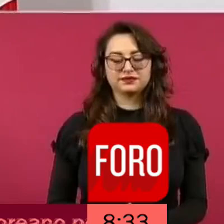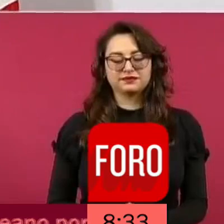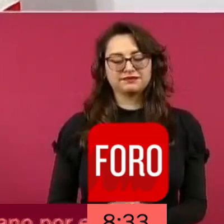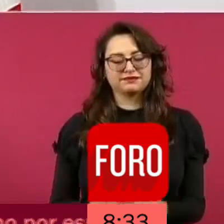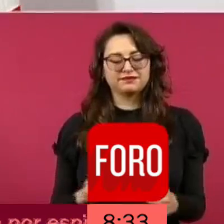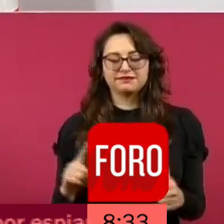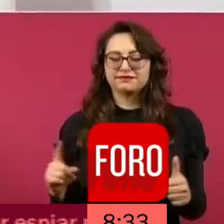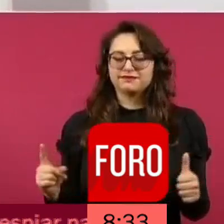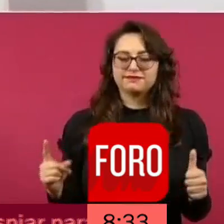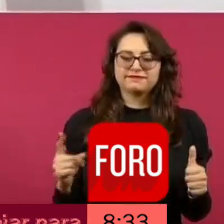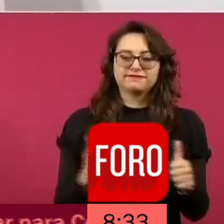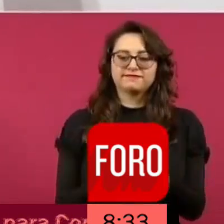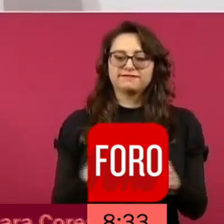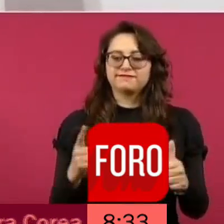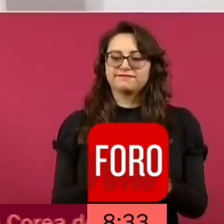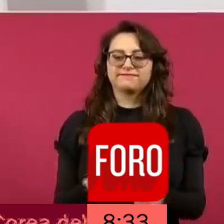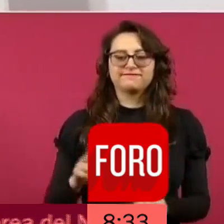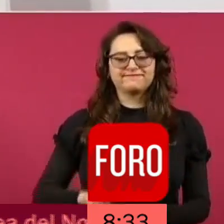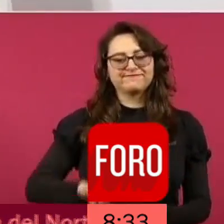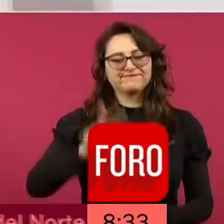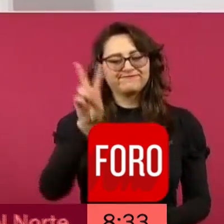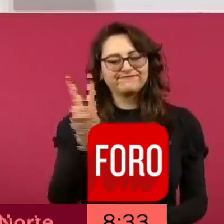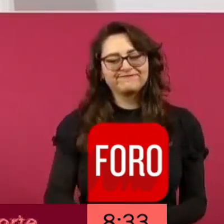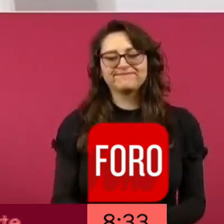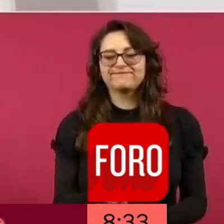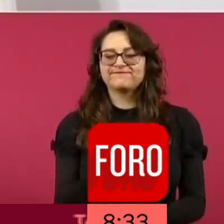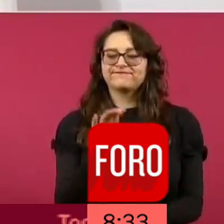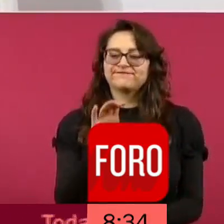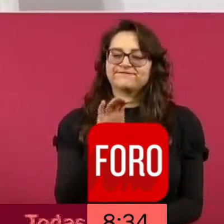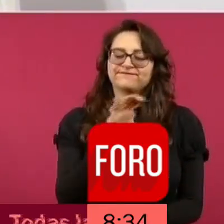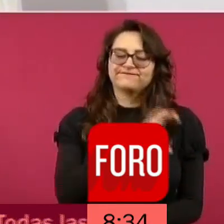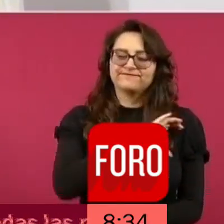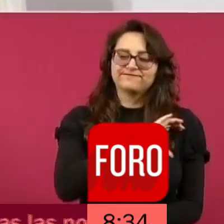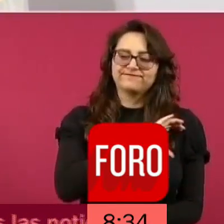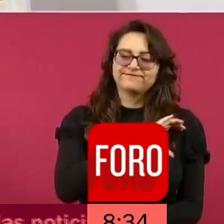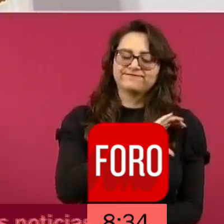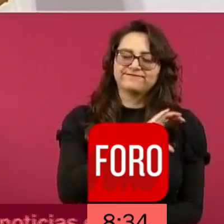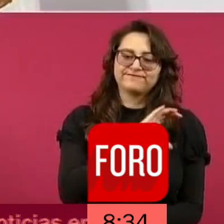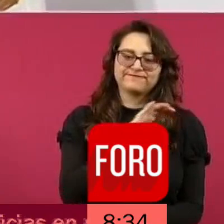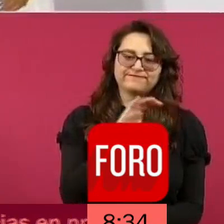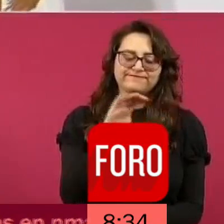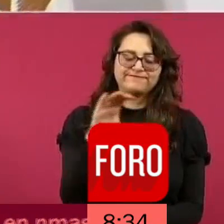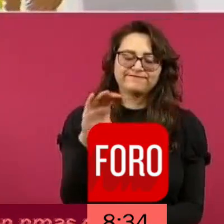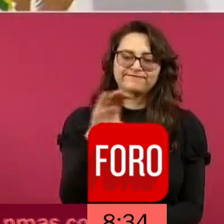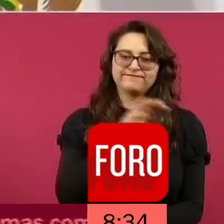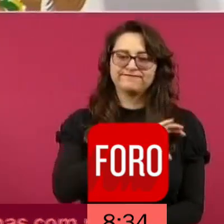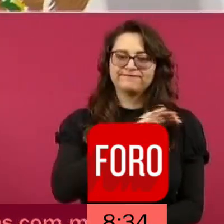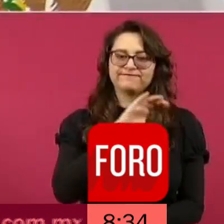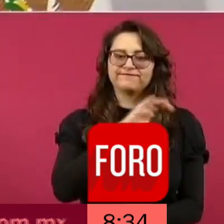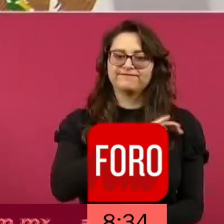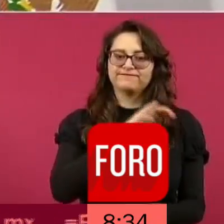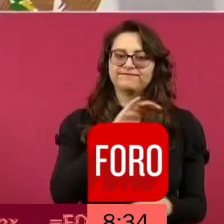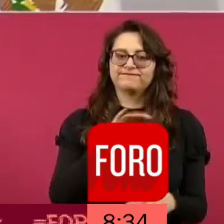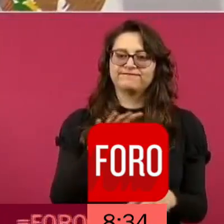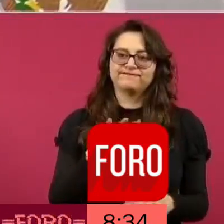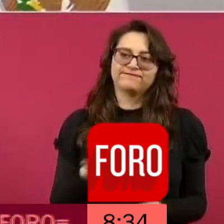cariñosa una felicitación a todas las mamás